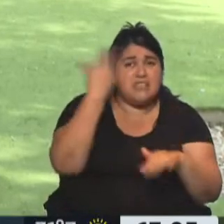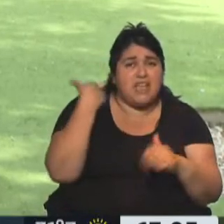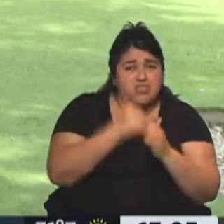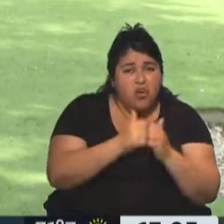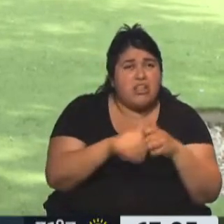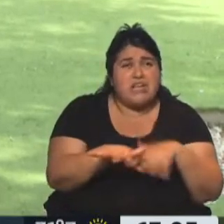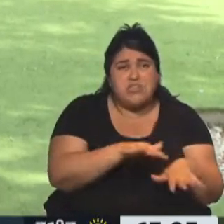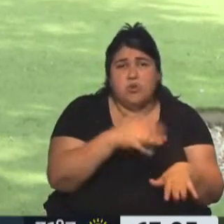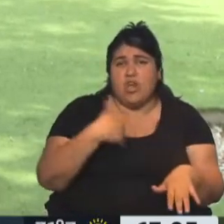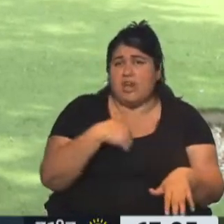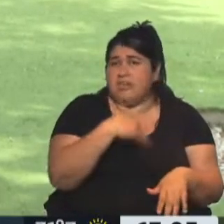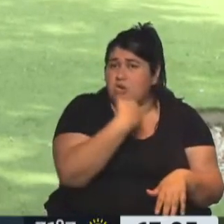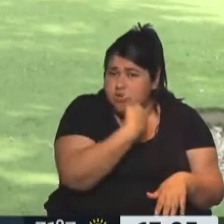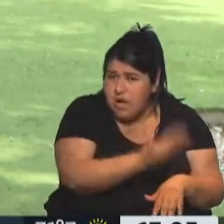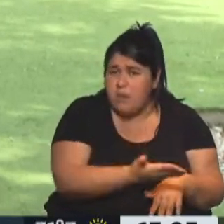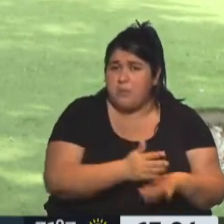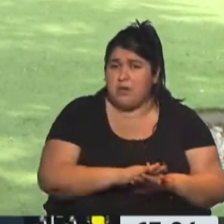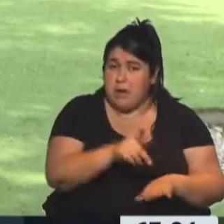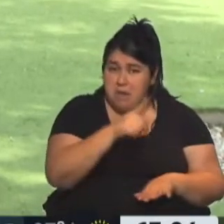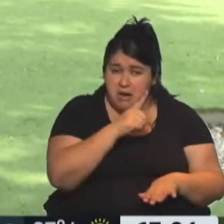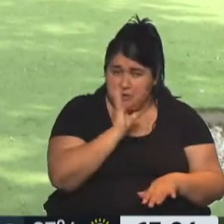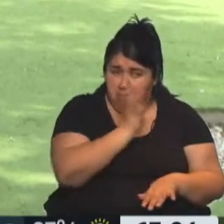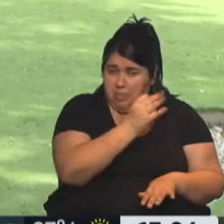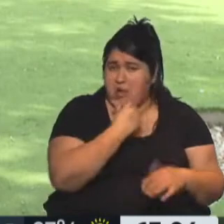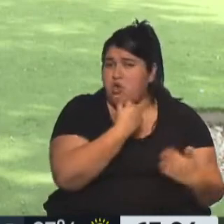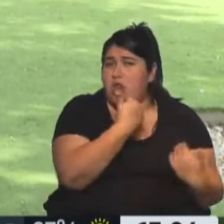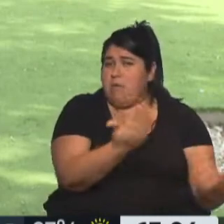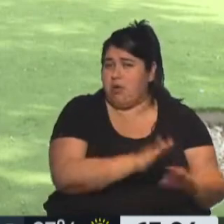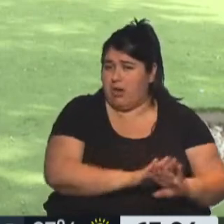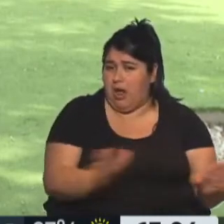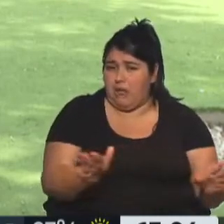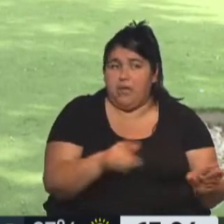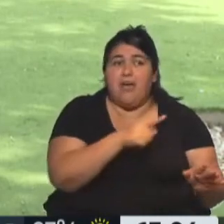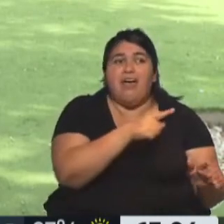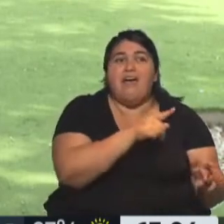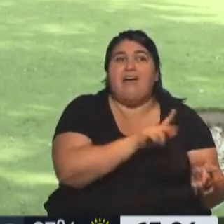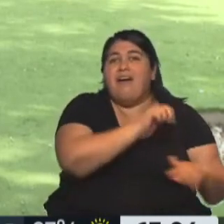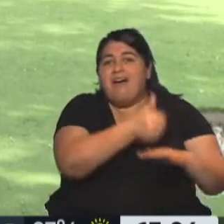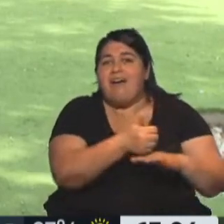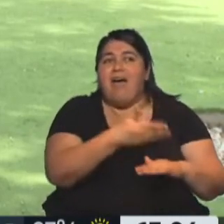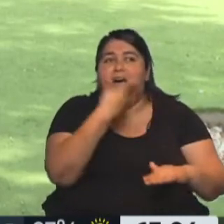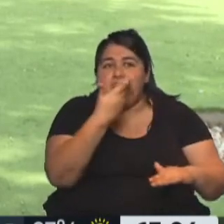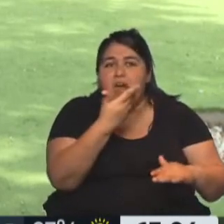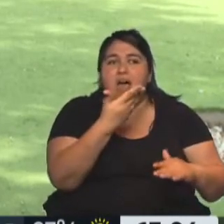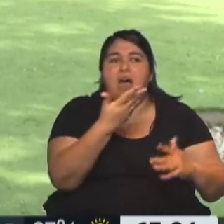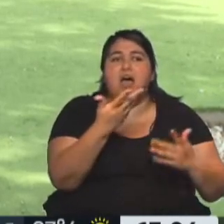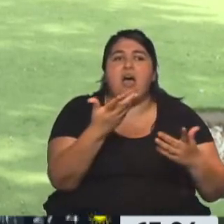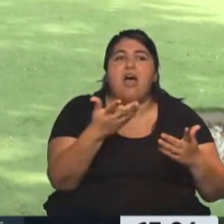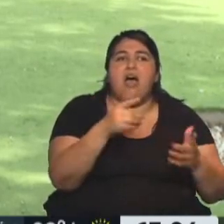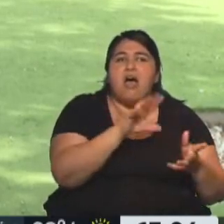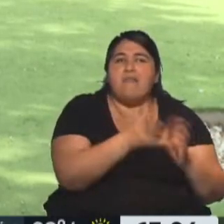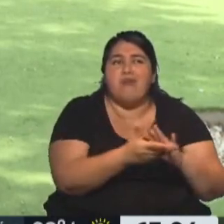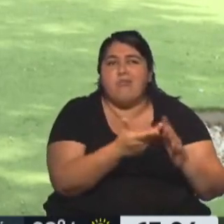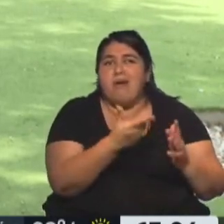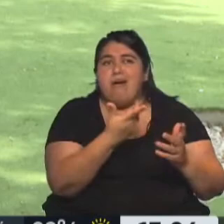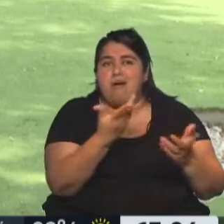en Argentina y que básicamente no le importa. Es decir, no es que tiene una actitud sanguínea sobre